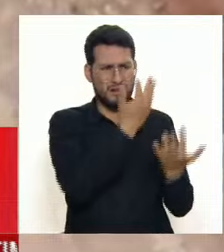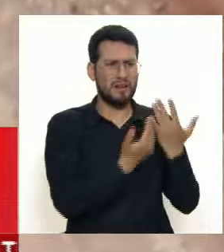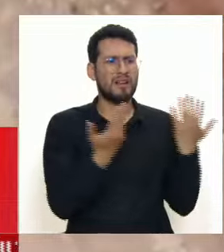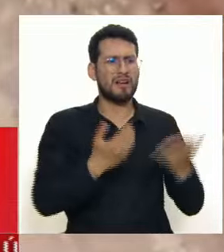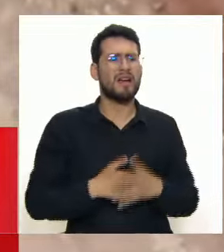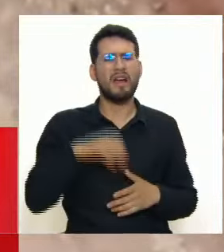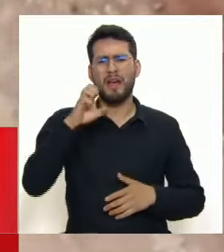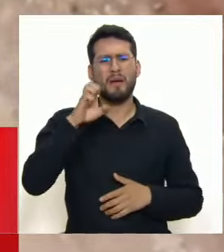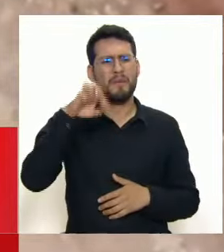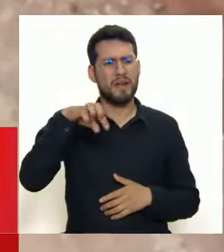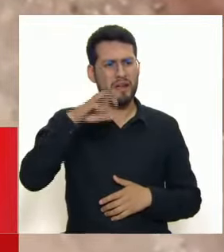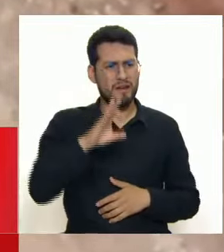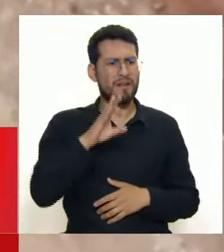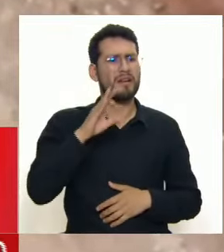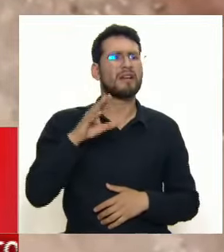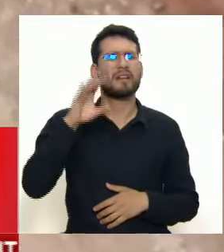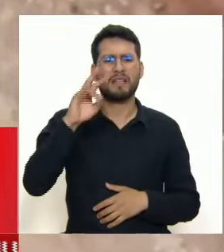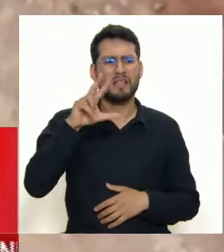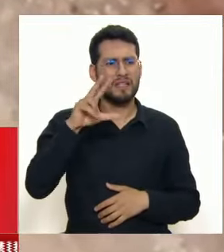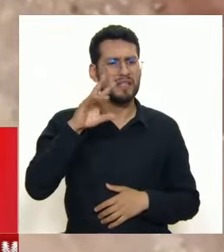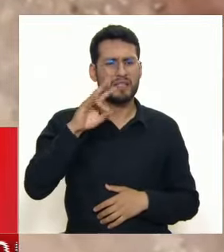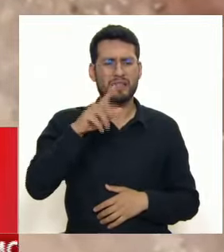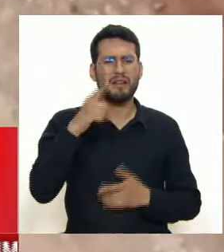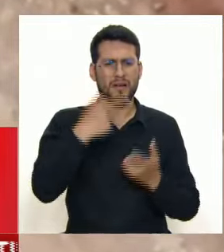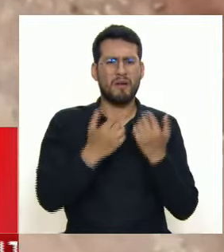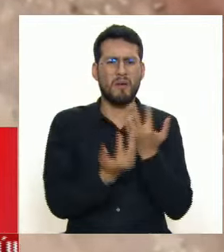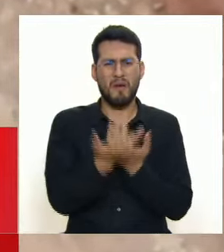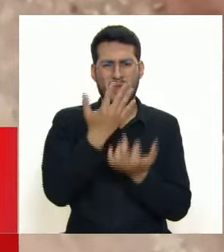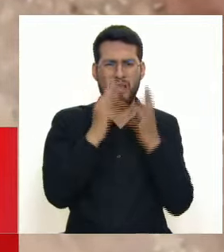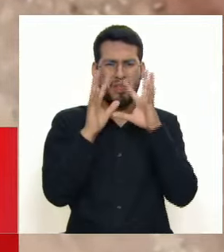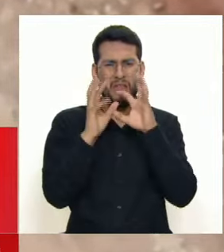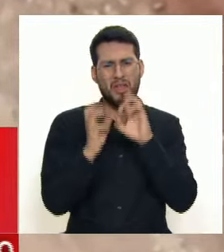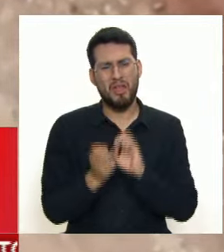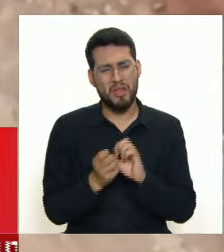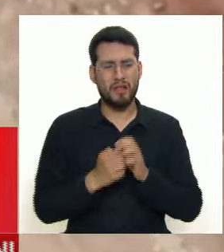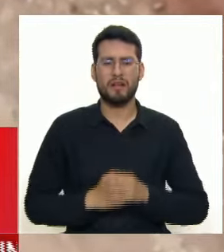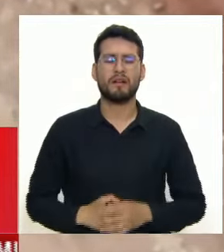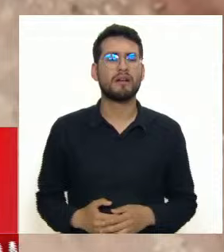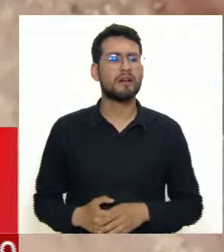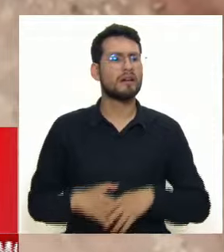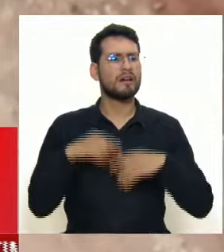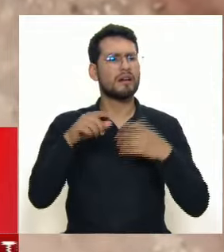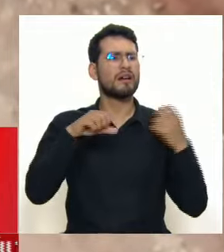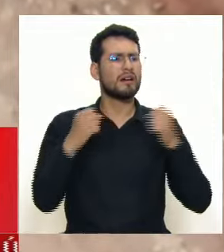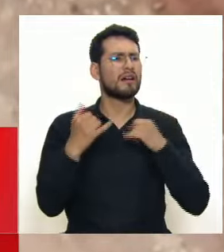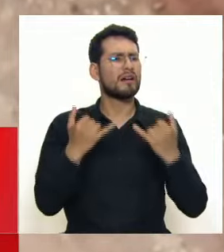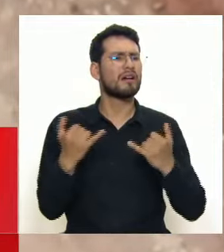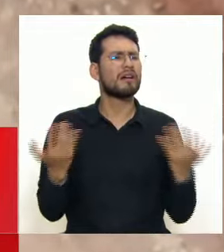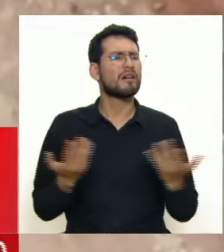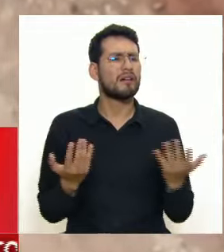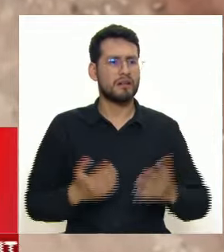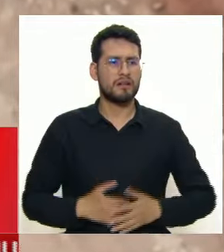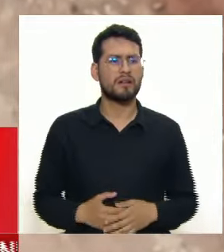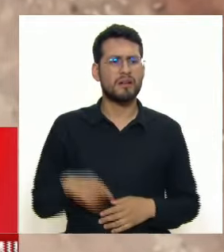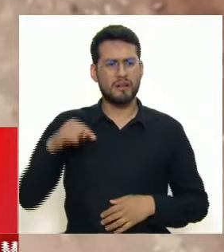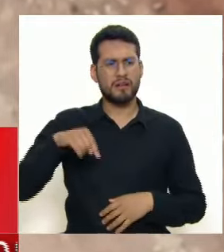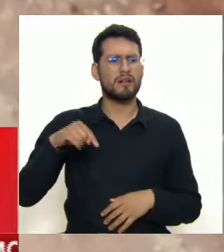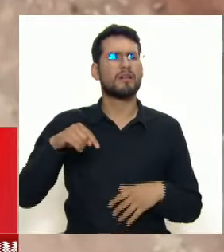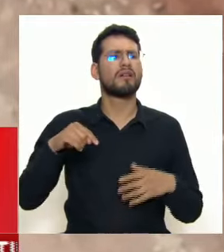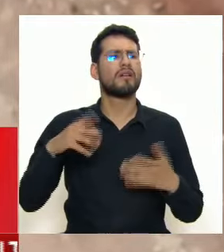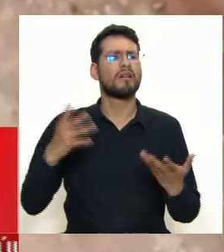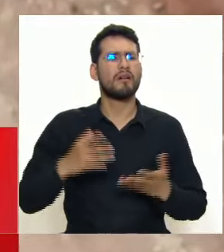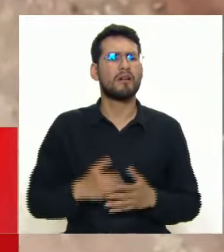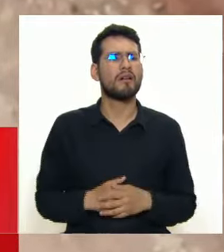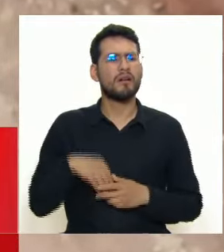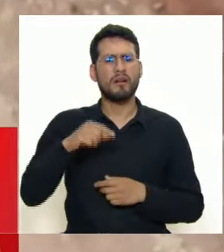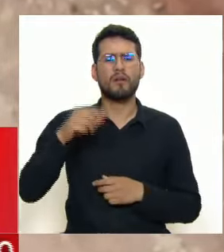placa EPF-733. Ha quedado reducido a escombros totalmente, ¿no?, en medio de la carretera que une justamente a este caserío con